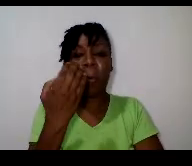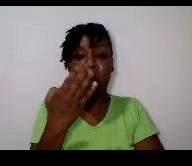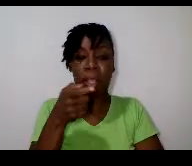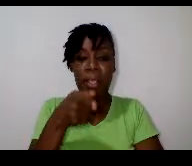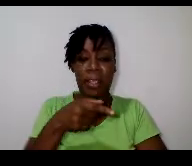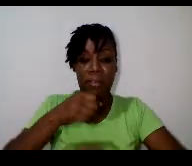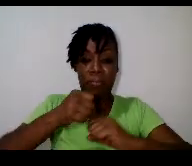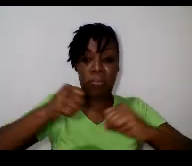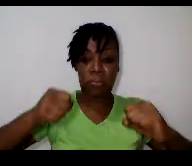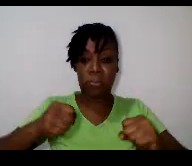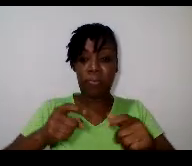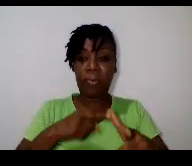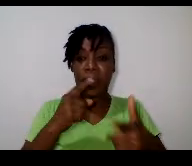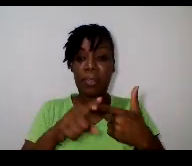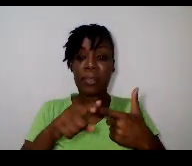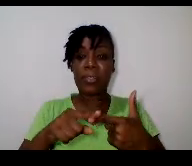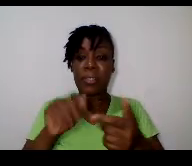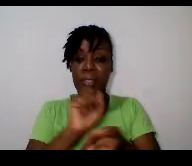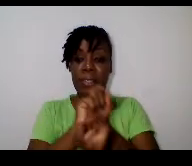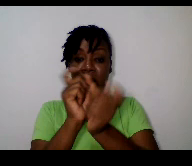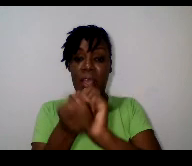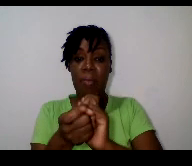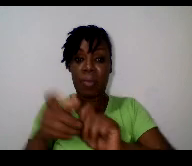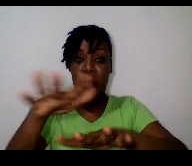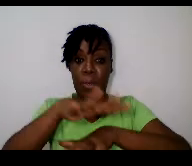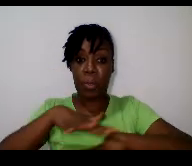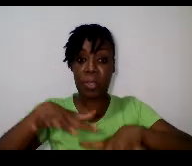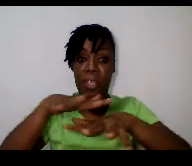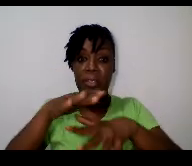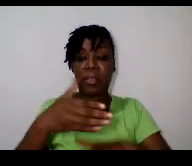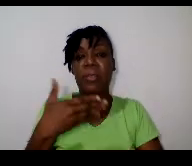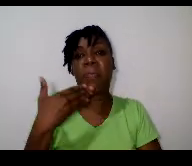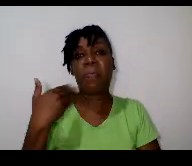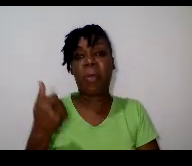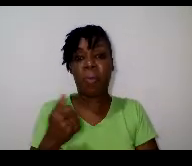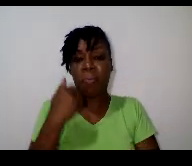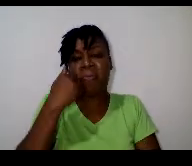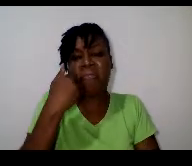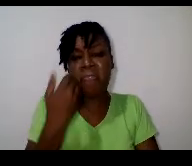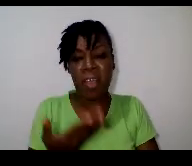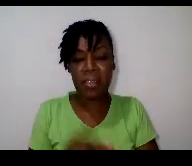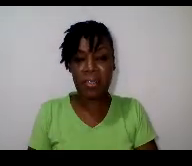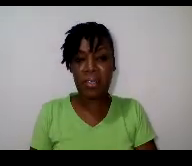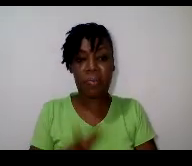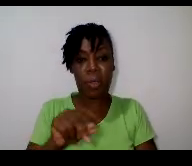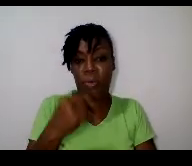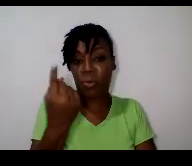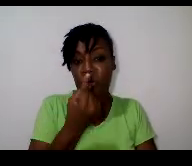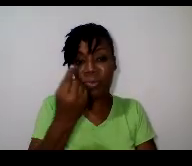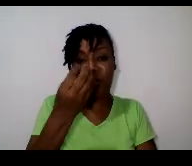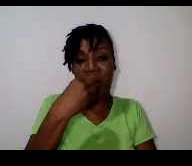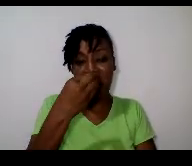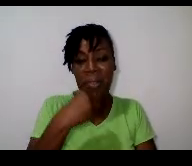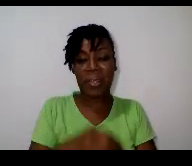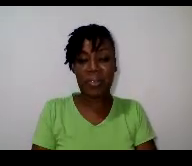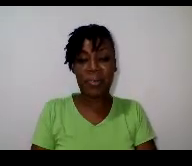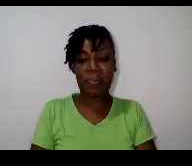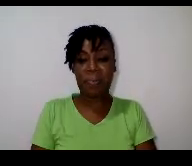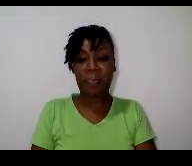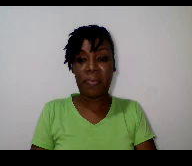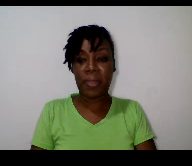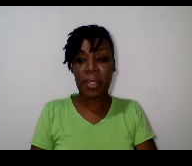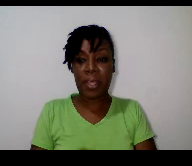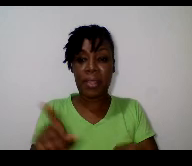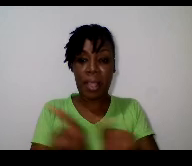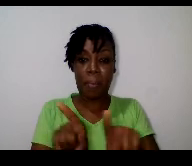de todo el contexto que cría ese niño, va a ser más fácil ayudar, porque no solo tiene que ver con la alimentación. Normalmente la